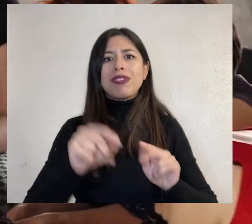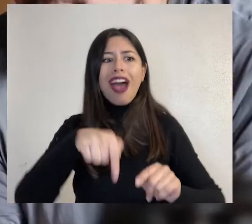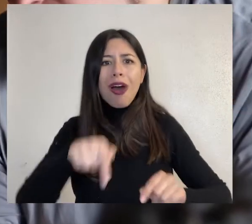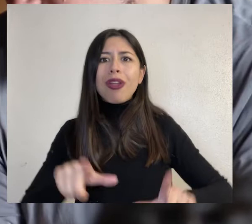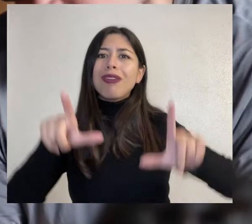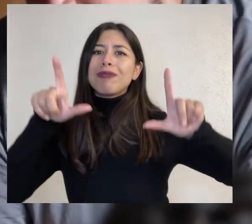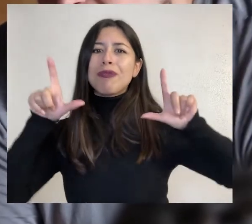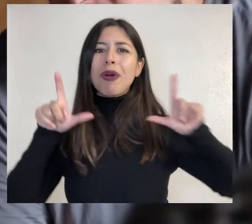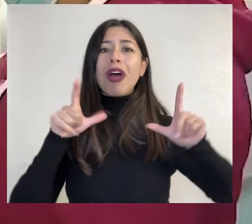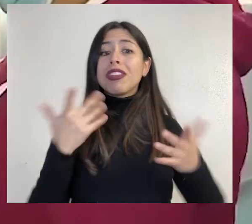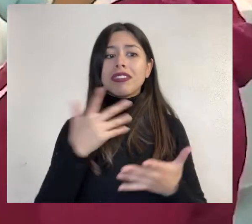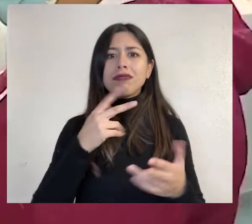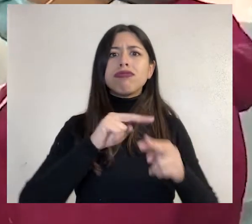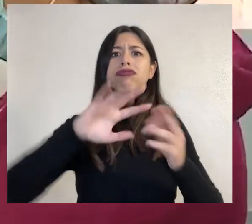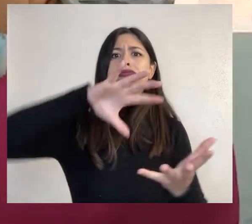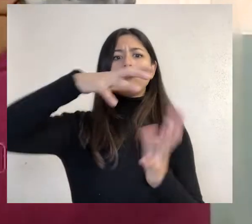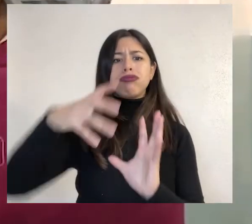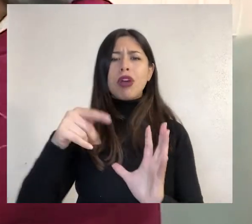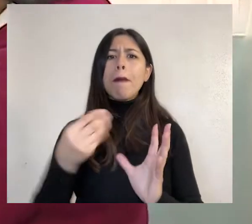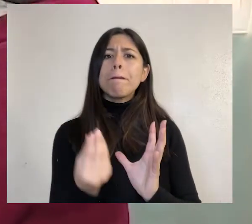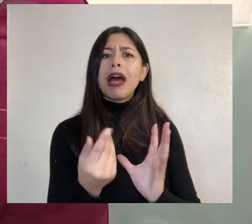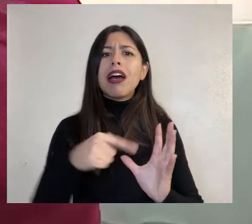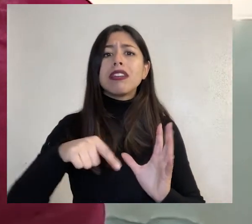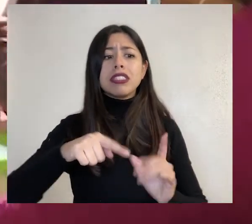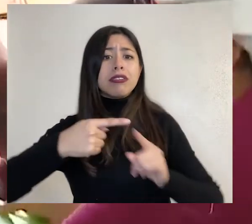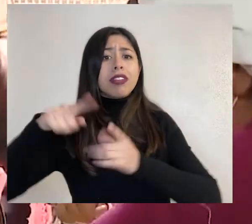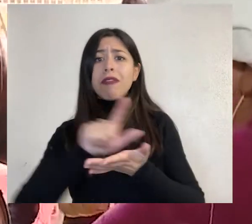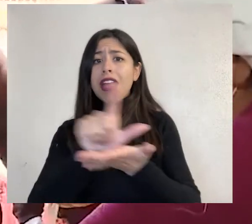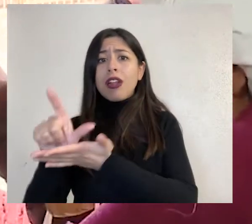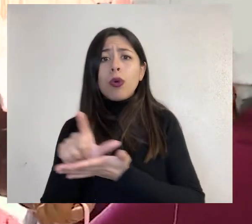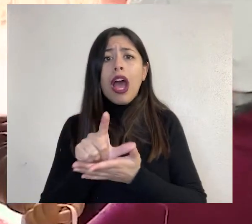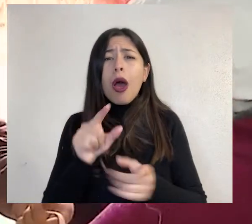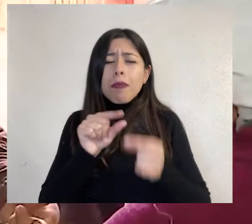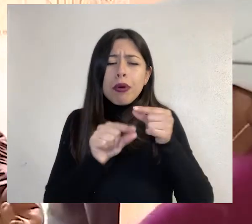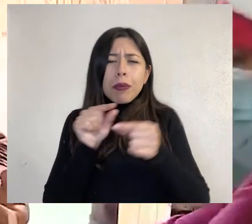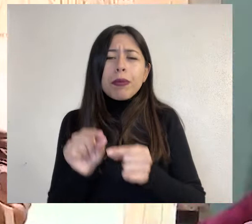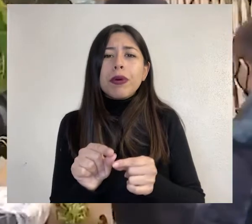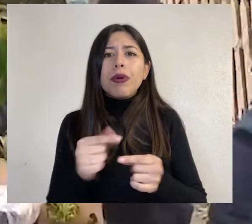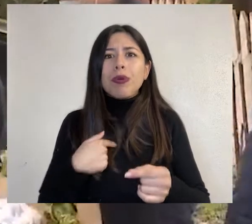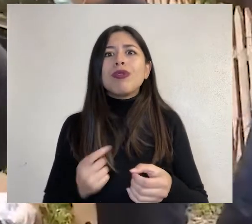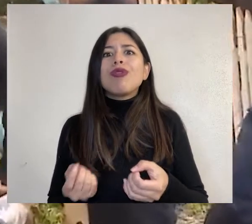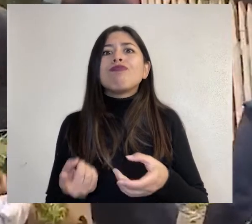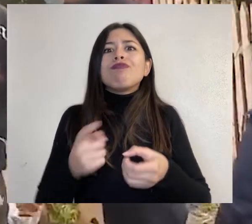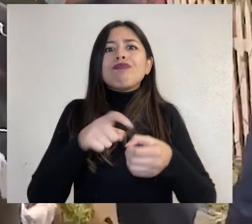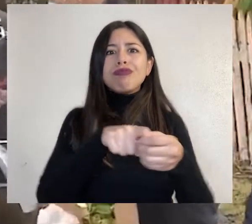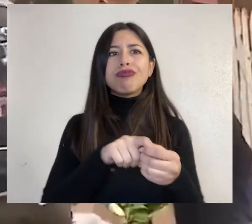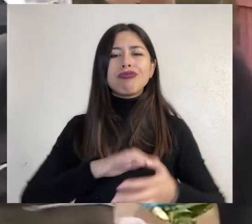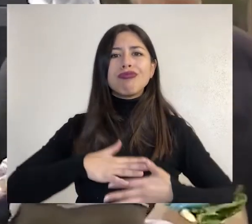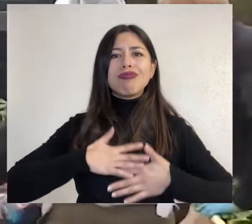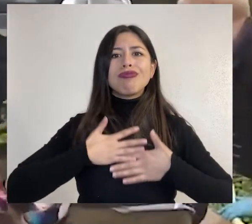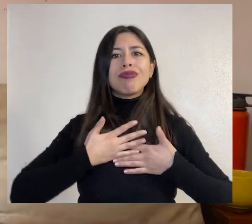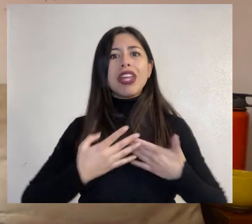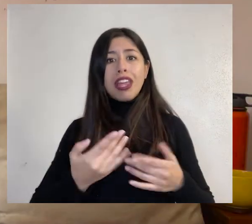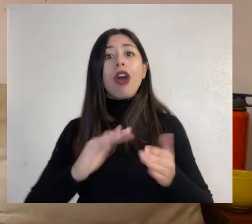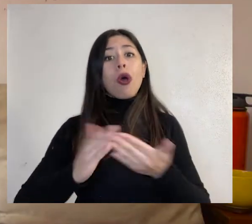podemos tomar protagonismo en las cosas que están pasando en el mundo para desde distintos lugares y pequeñas acciones sentirse parte de una comunidad